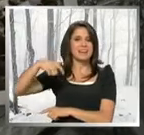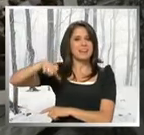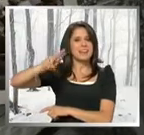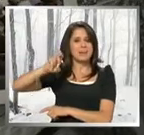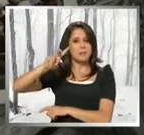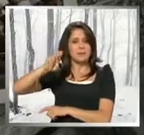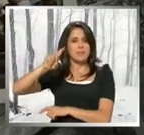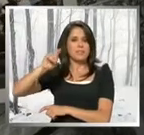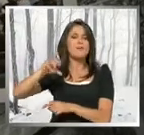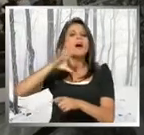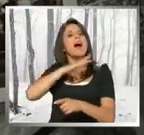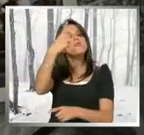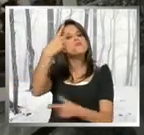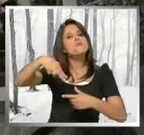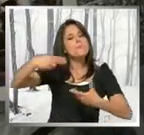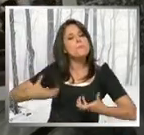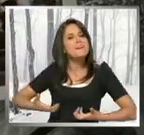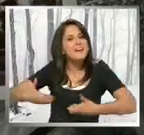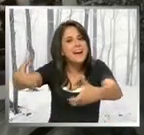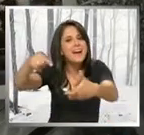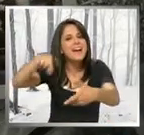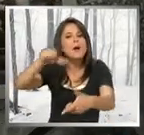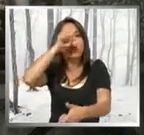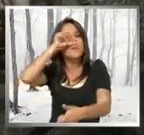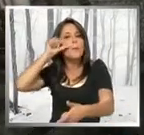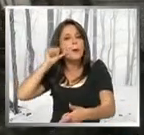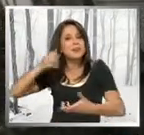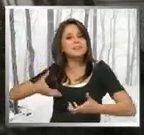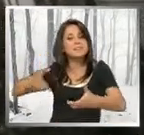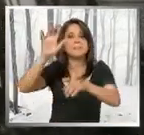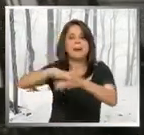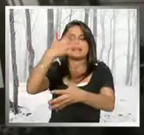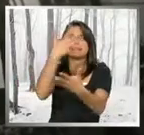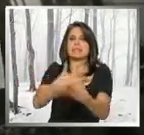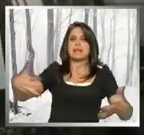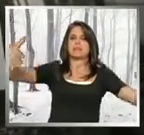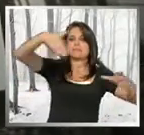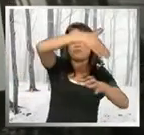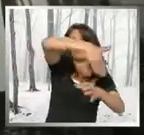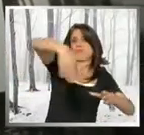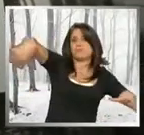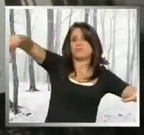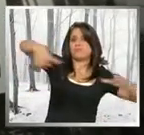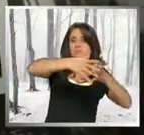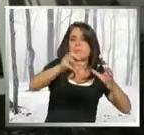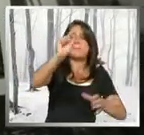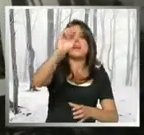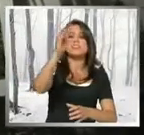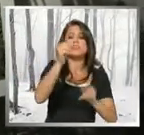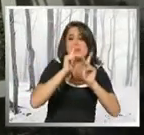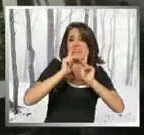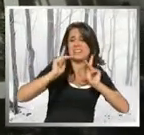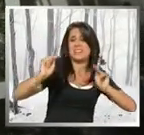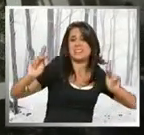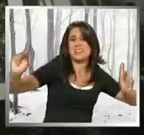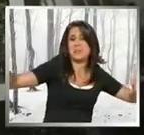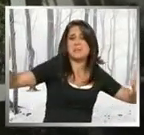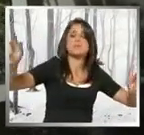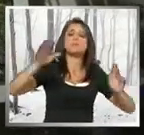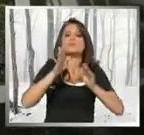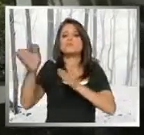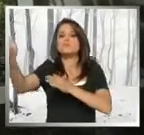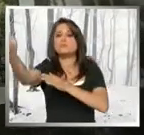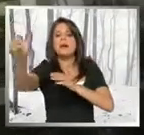avenida que cruza la delegación Benito Juárez, la avenida más grande del mundo con casi 29 kilómetros, que es... Avenida